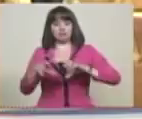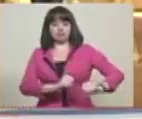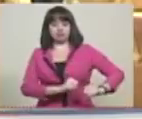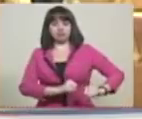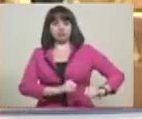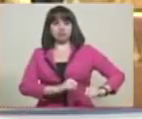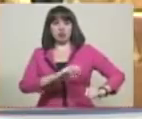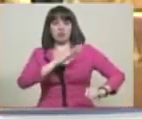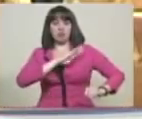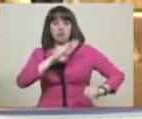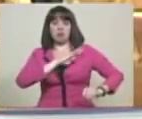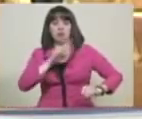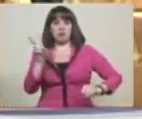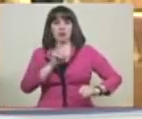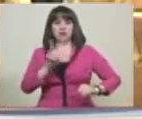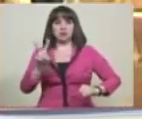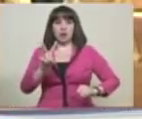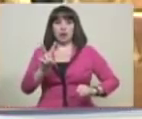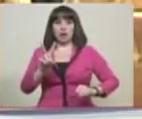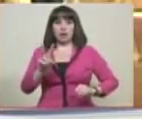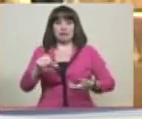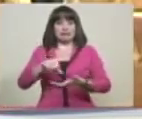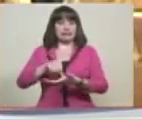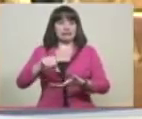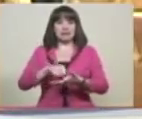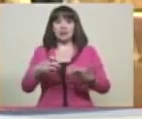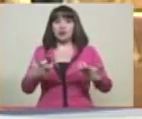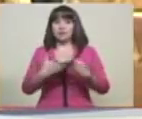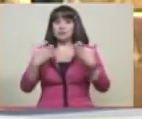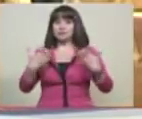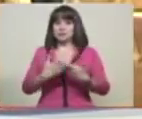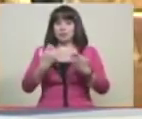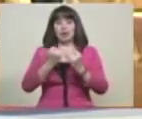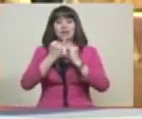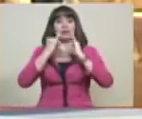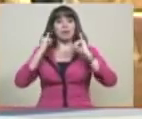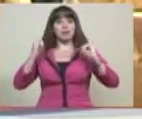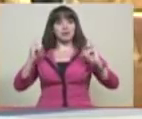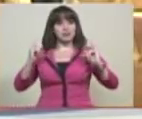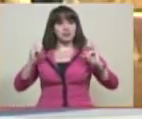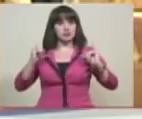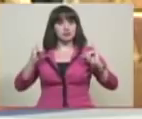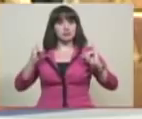país. Estamos en el centro de un gran combate por la independencia